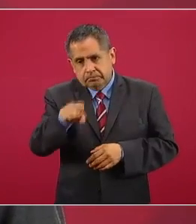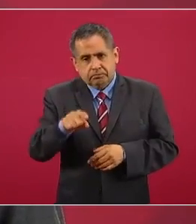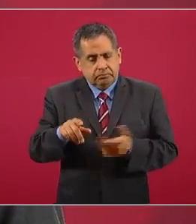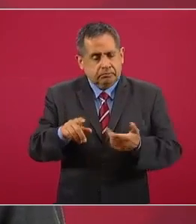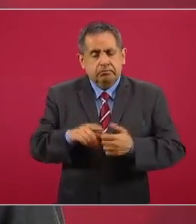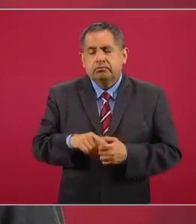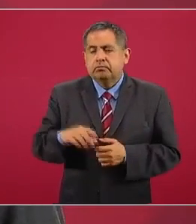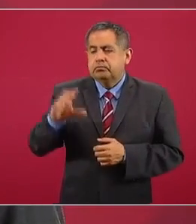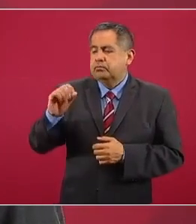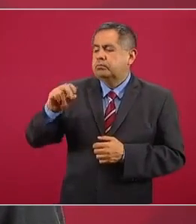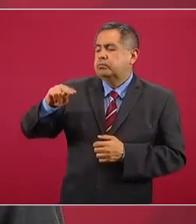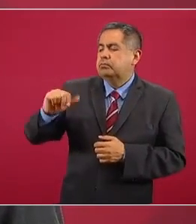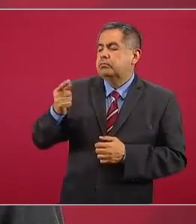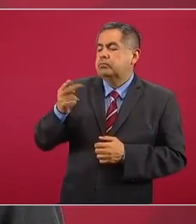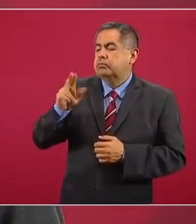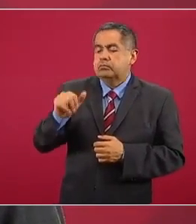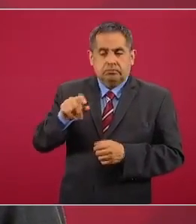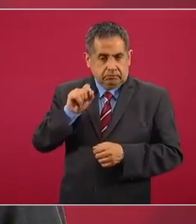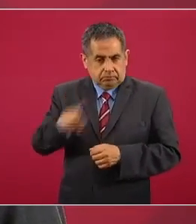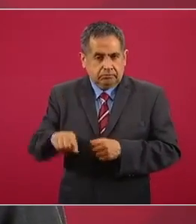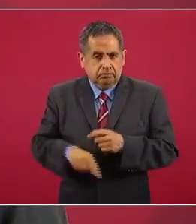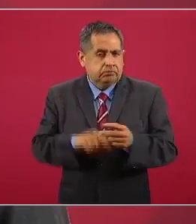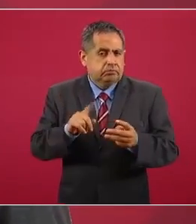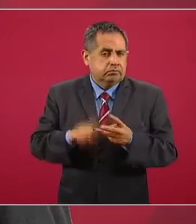hicieron en Conagua,